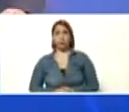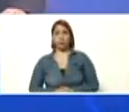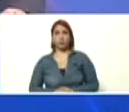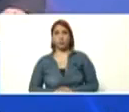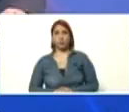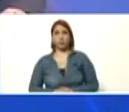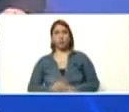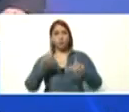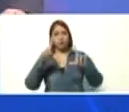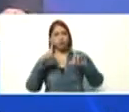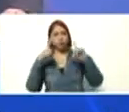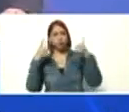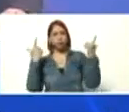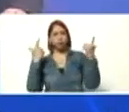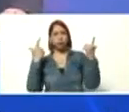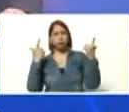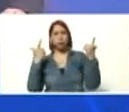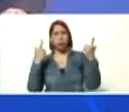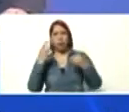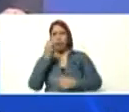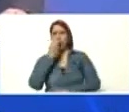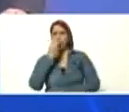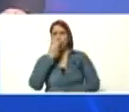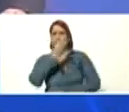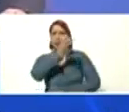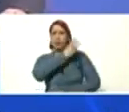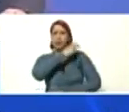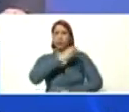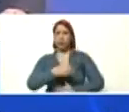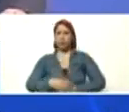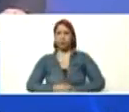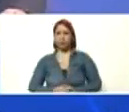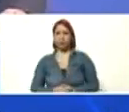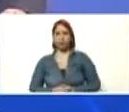a La Guaira de García Carneiro,